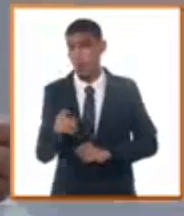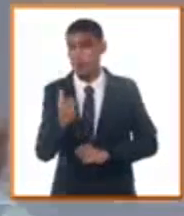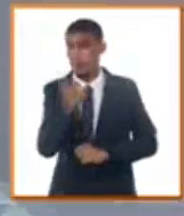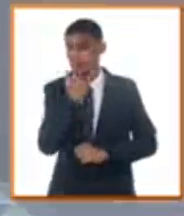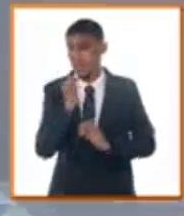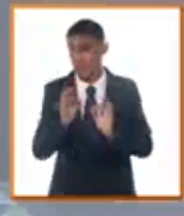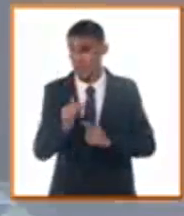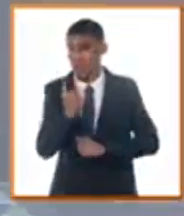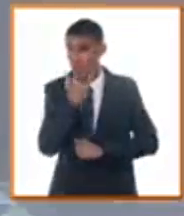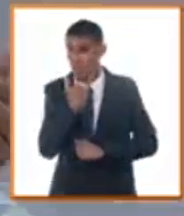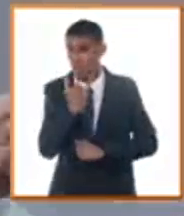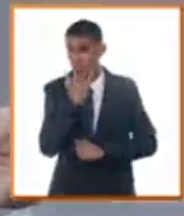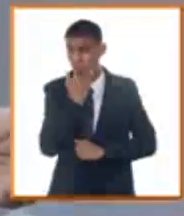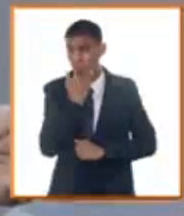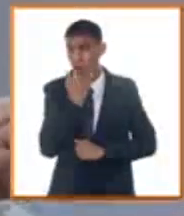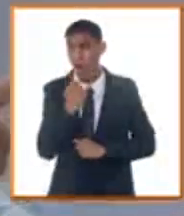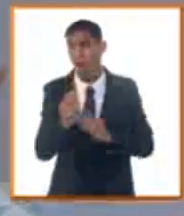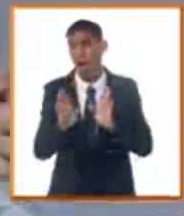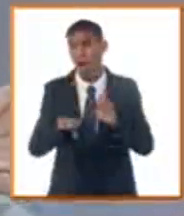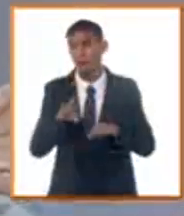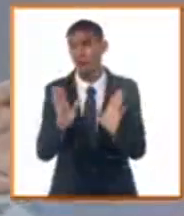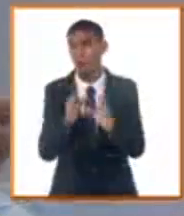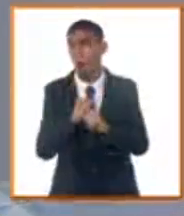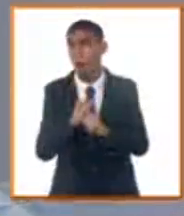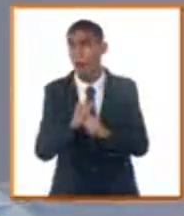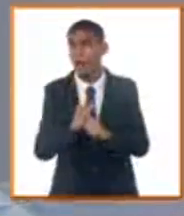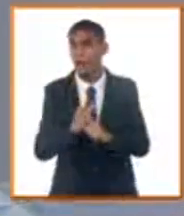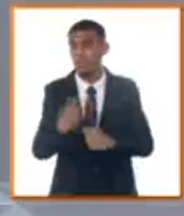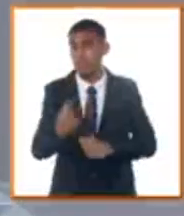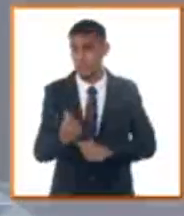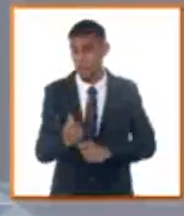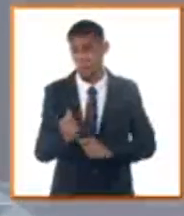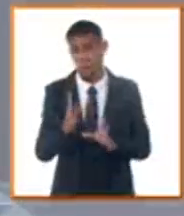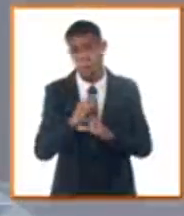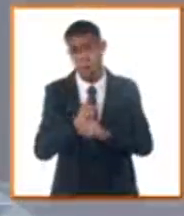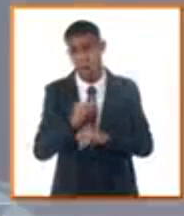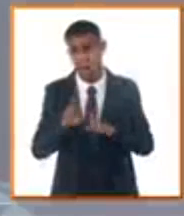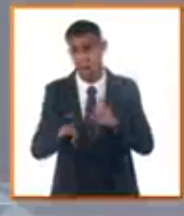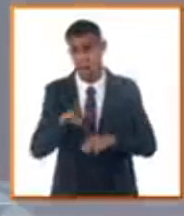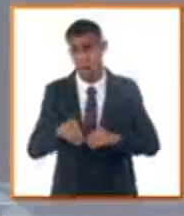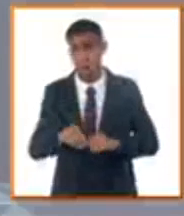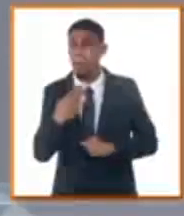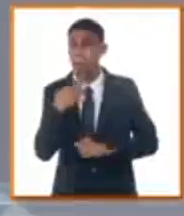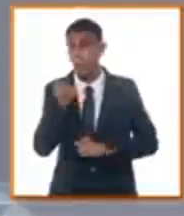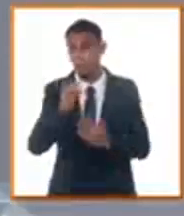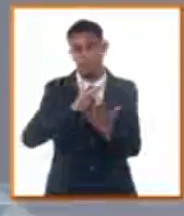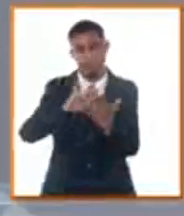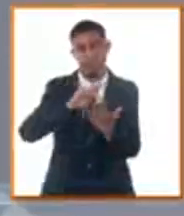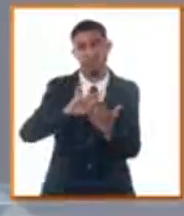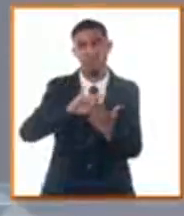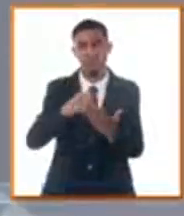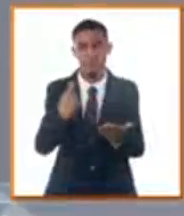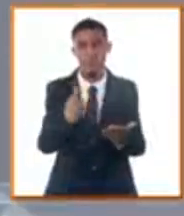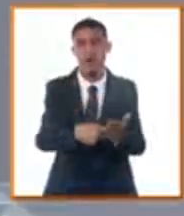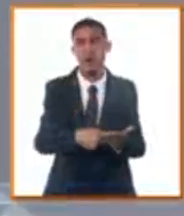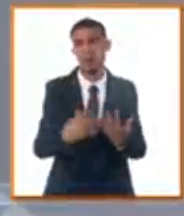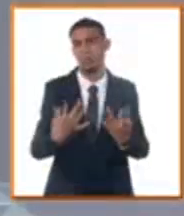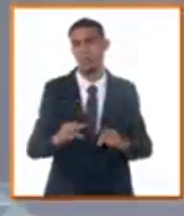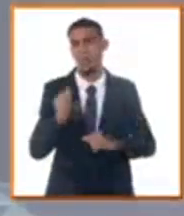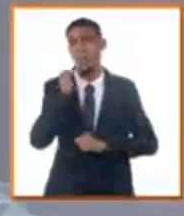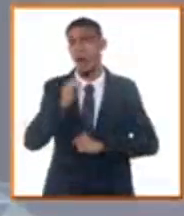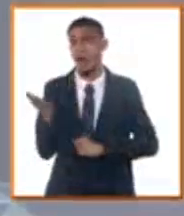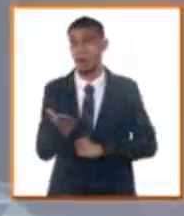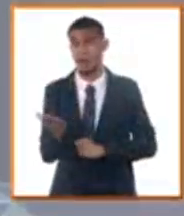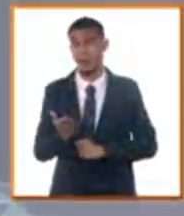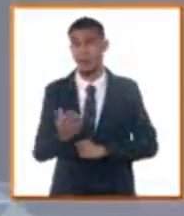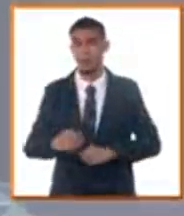el efectivo, y creo que ese problema lo podemos convertir en una oportunidad, nosotros ampliando más